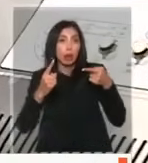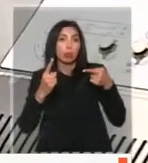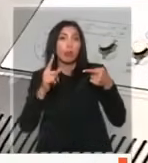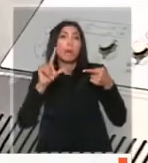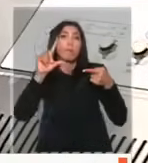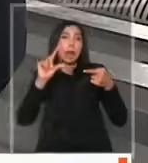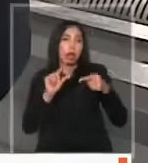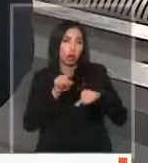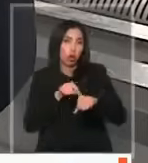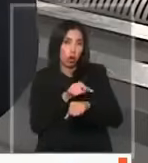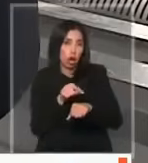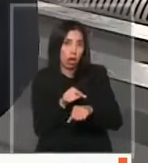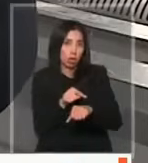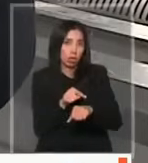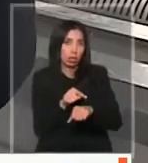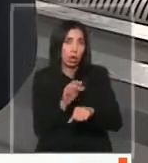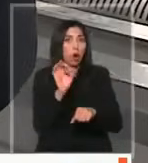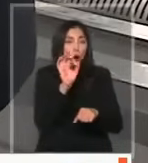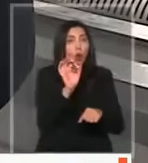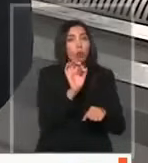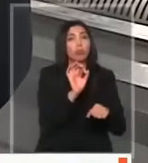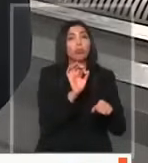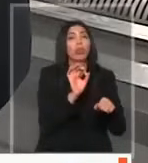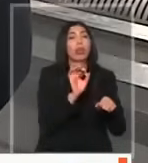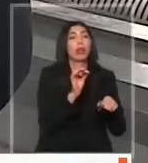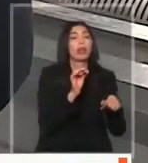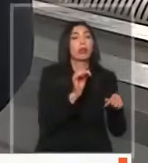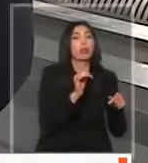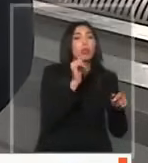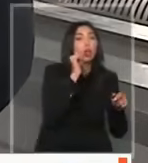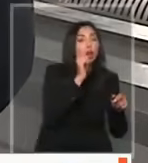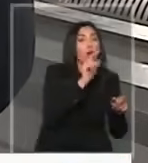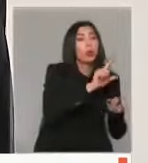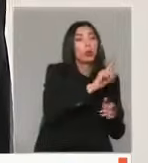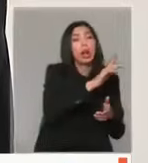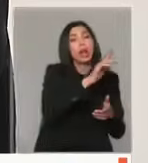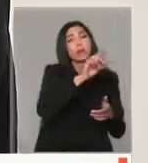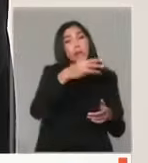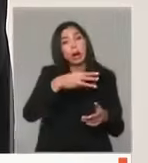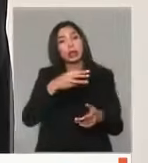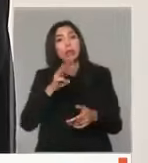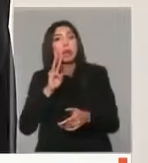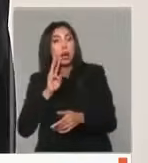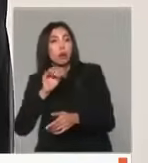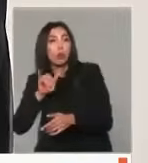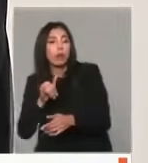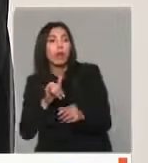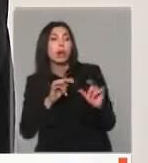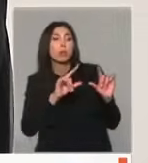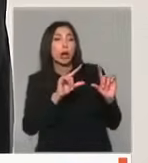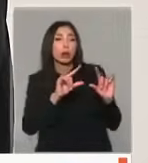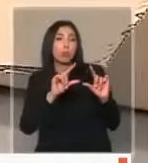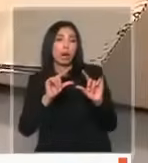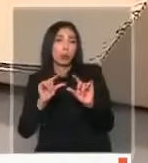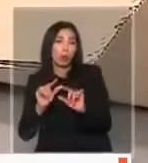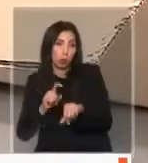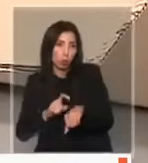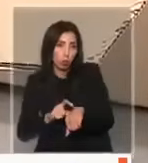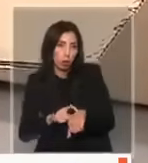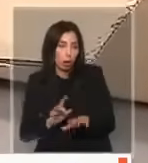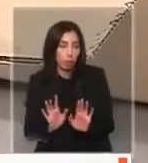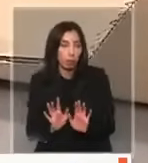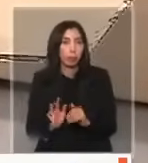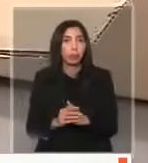de recortarlo en varios días. La idea es que, como digo, que impacte menos y que también sea